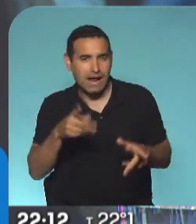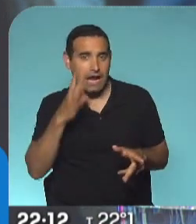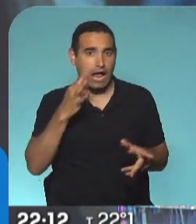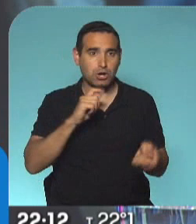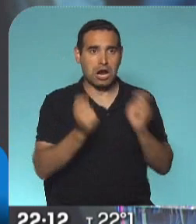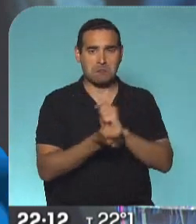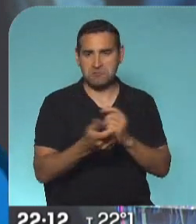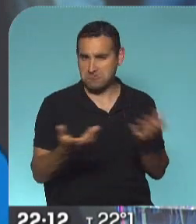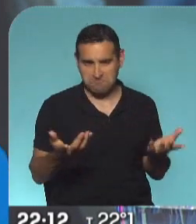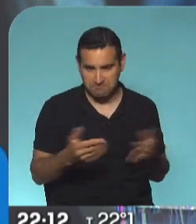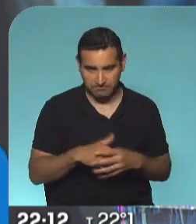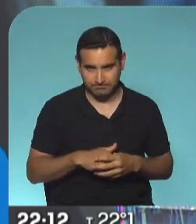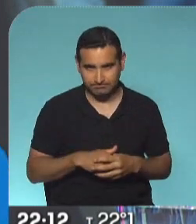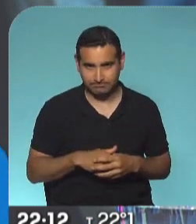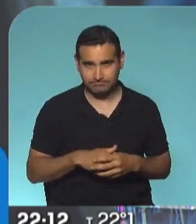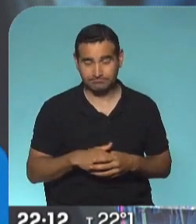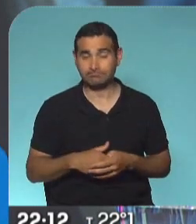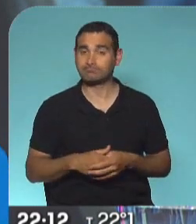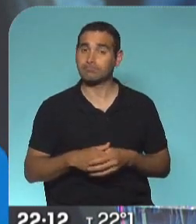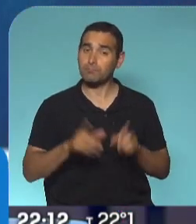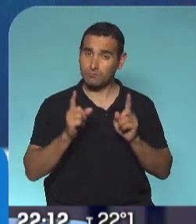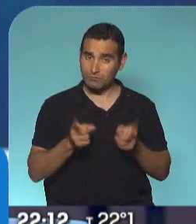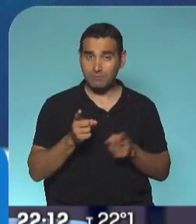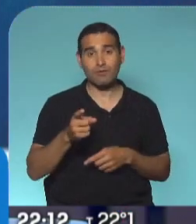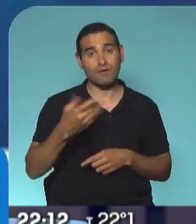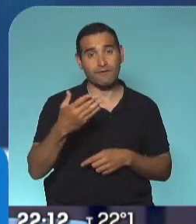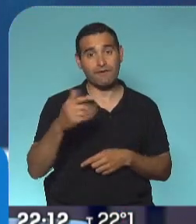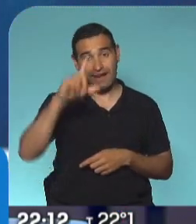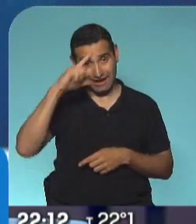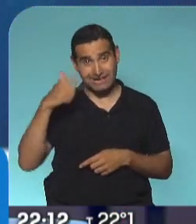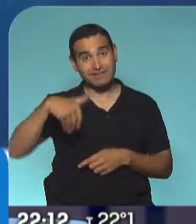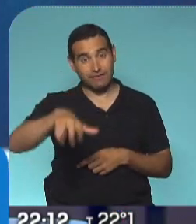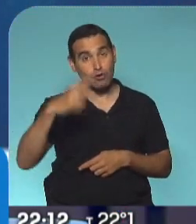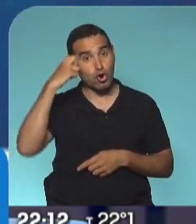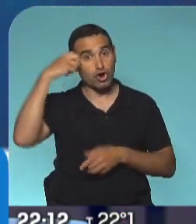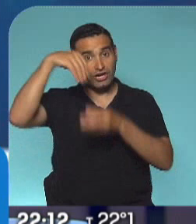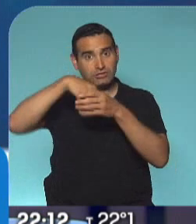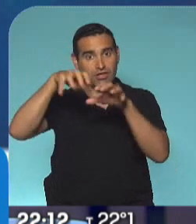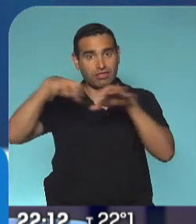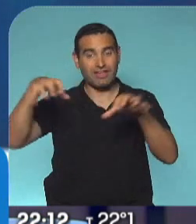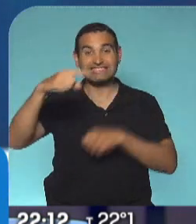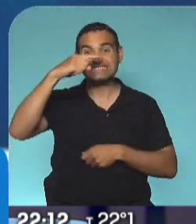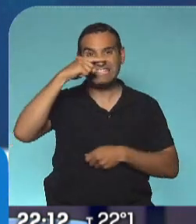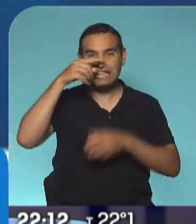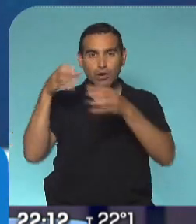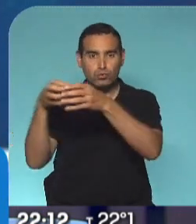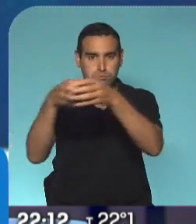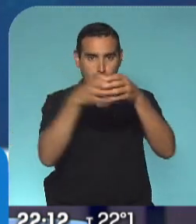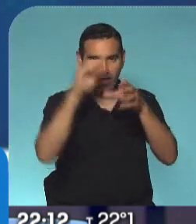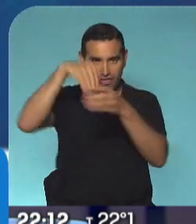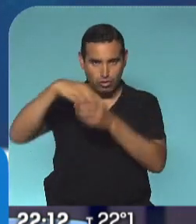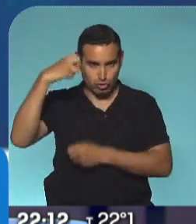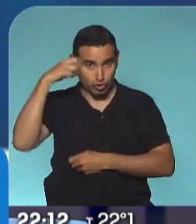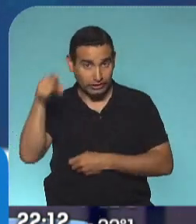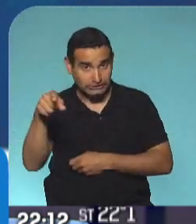esta situación. De hecho, también va a tener que lidiar Lacalle Pou con un Congreso dividido en 7 bloques. Esto en